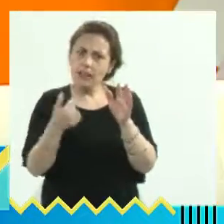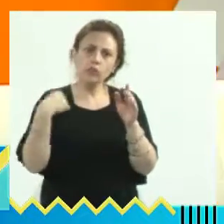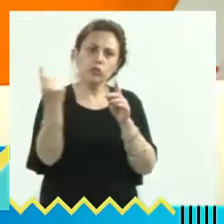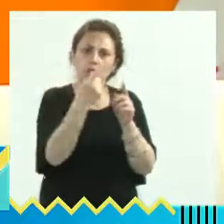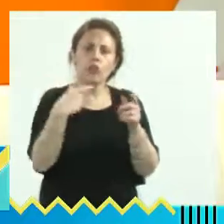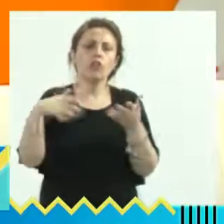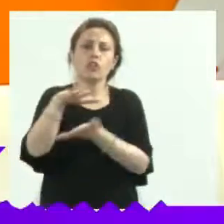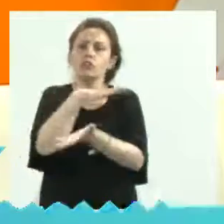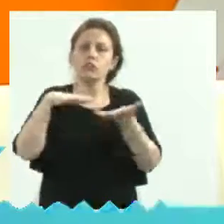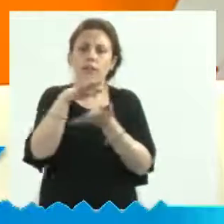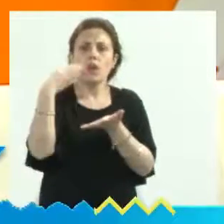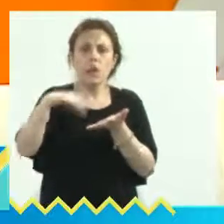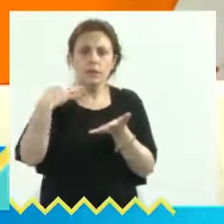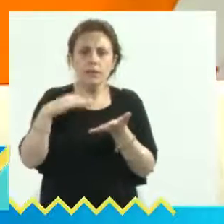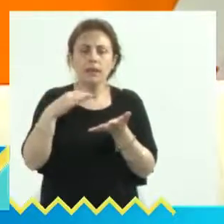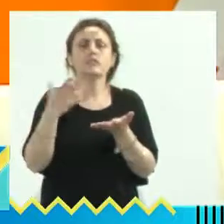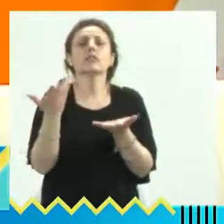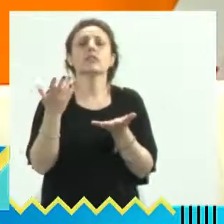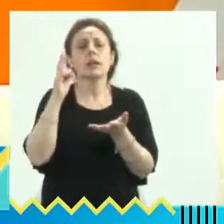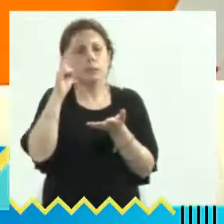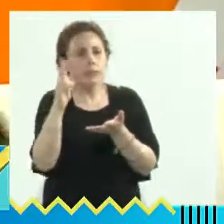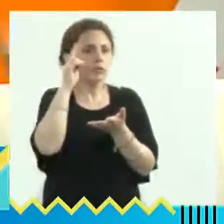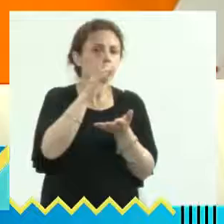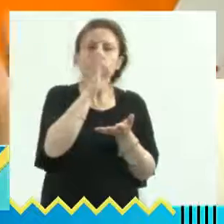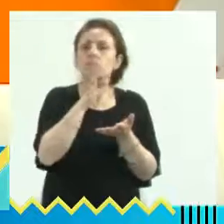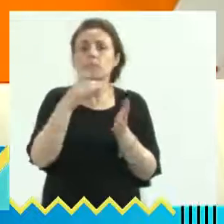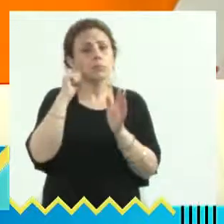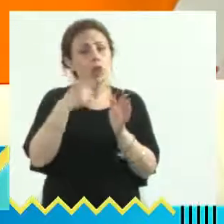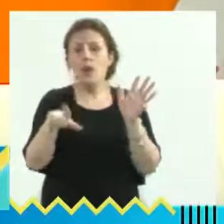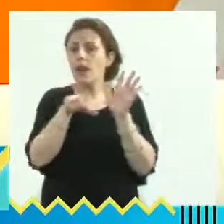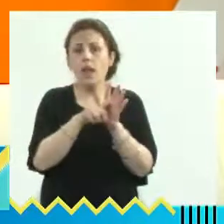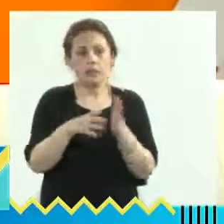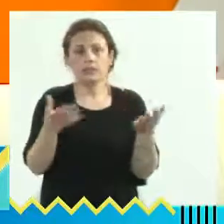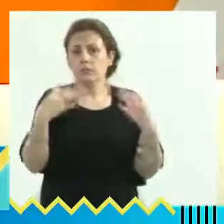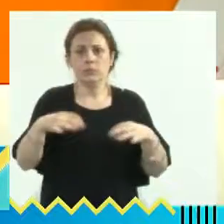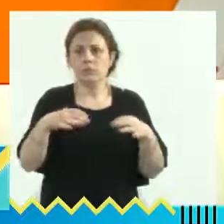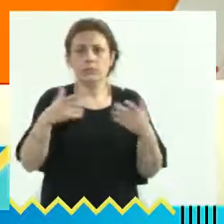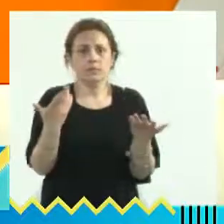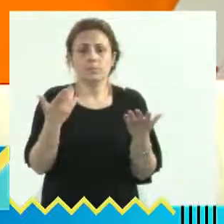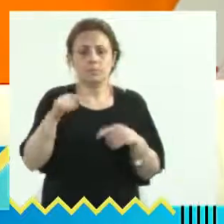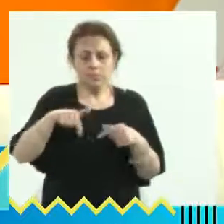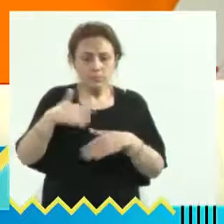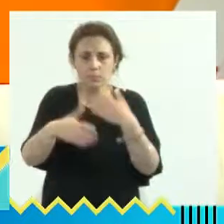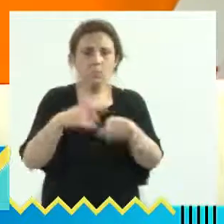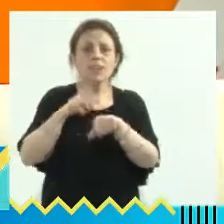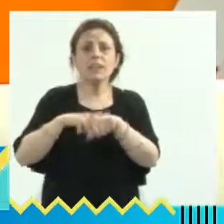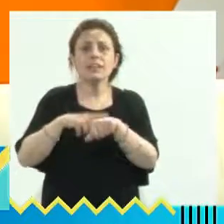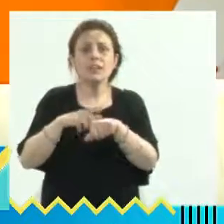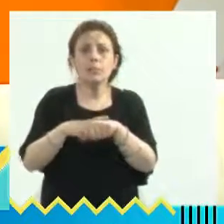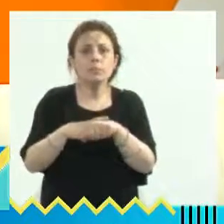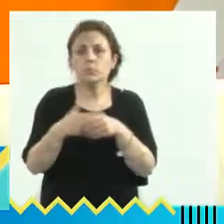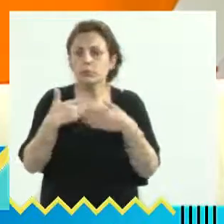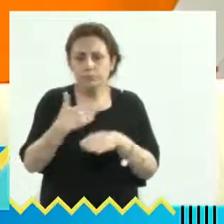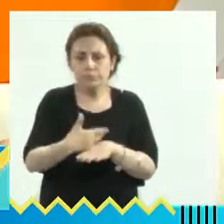en que las conductas de equidad no sean por ley. En algún momento tenemos que llegar a que las conductas de igualdad, de equidad,